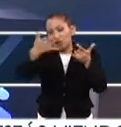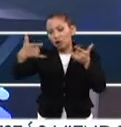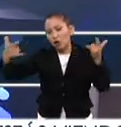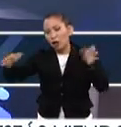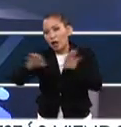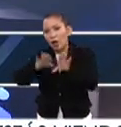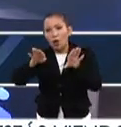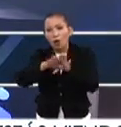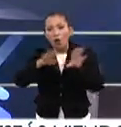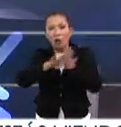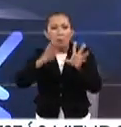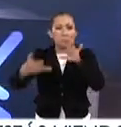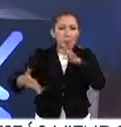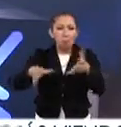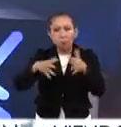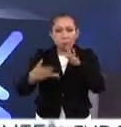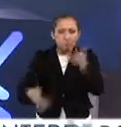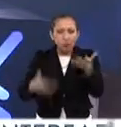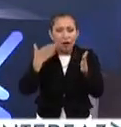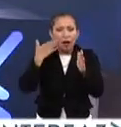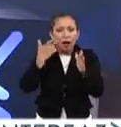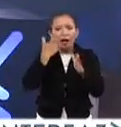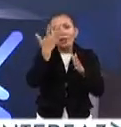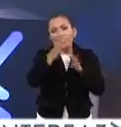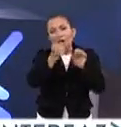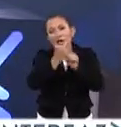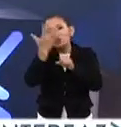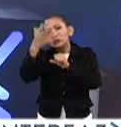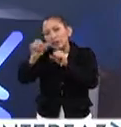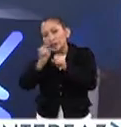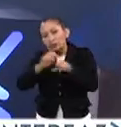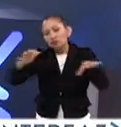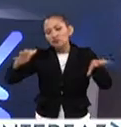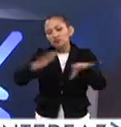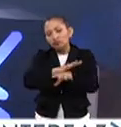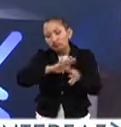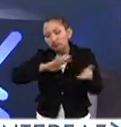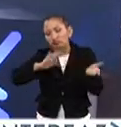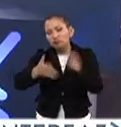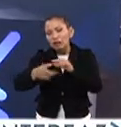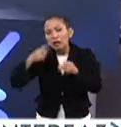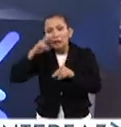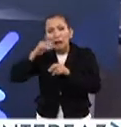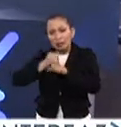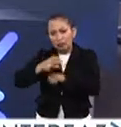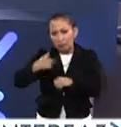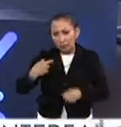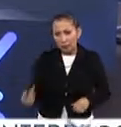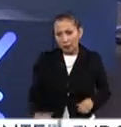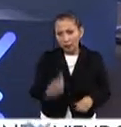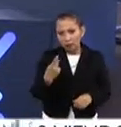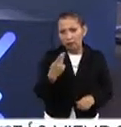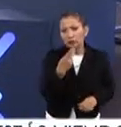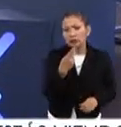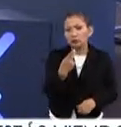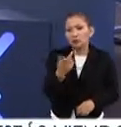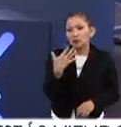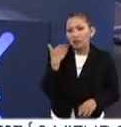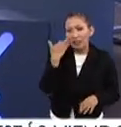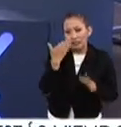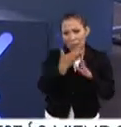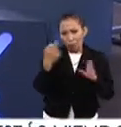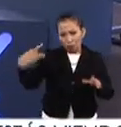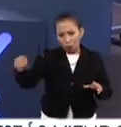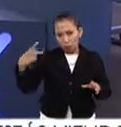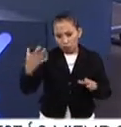de cómo, pues más o menos década a década se ha movido gran cobertura. Y me gustaría preguntarte, más allá del tiempo que